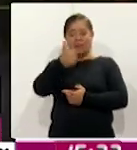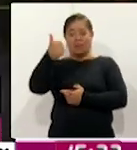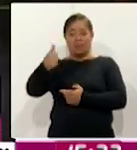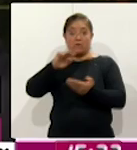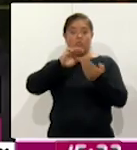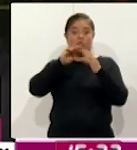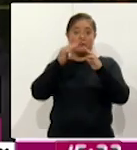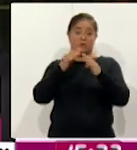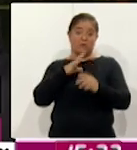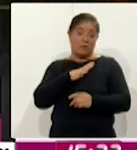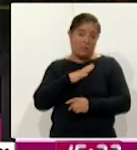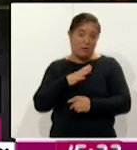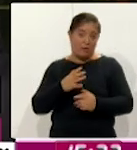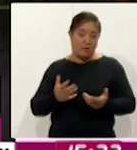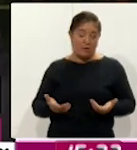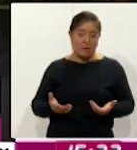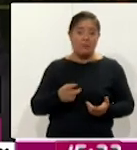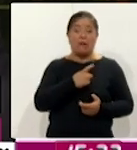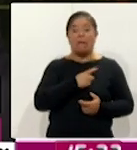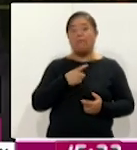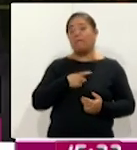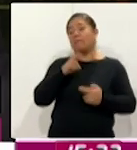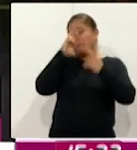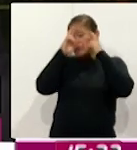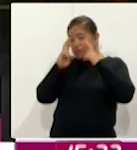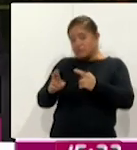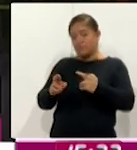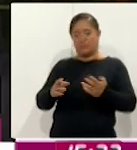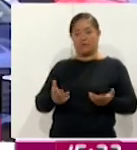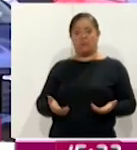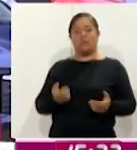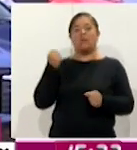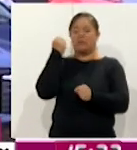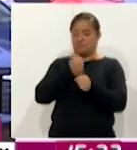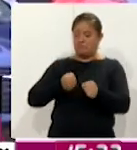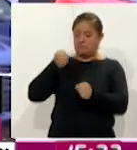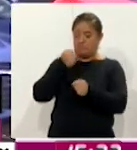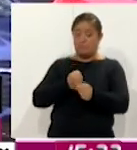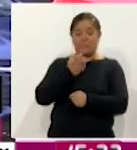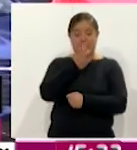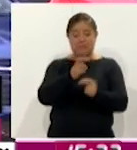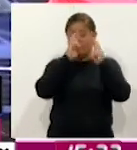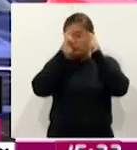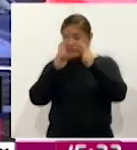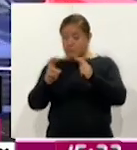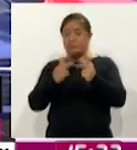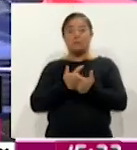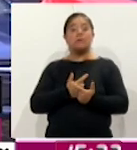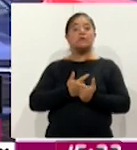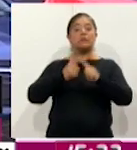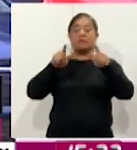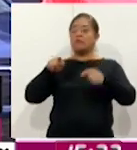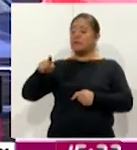y se mostraron respetuosos. Sin embargo, también exigieron que ese respeto libre tránsito,